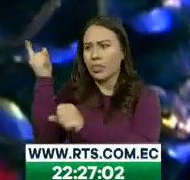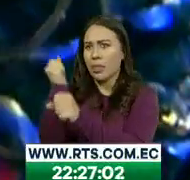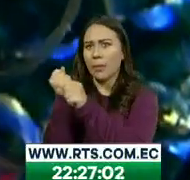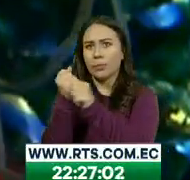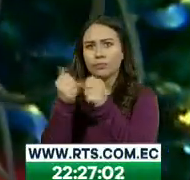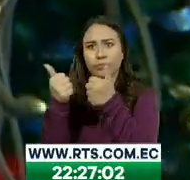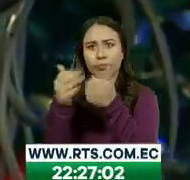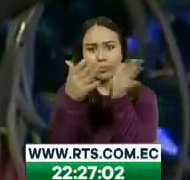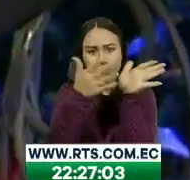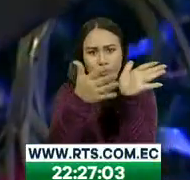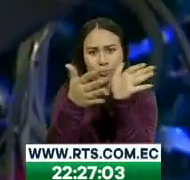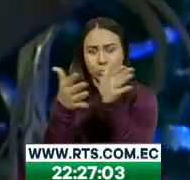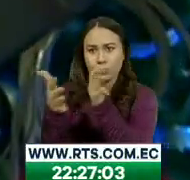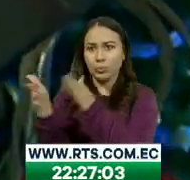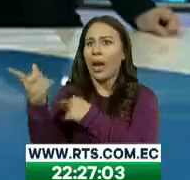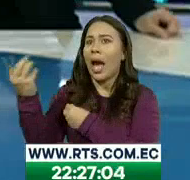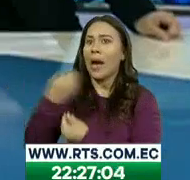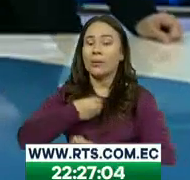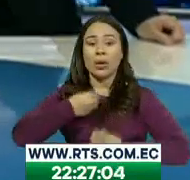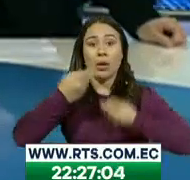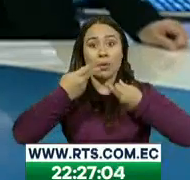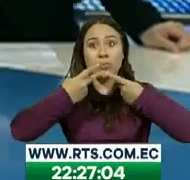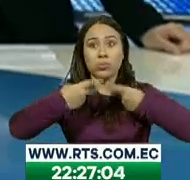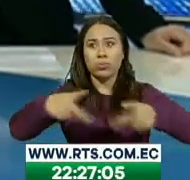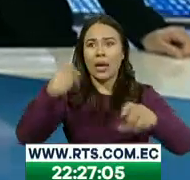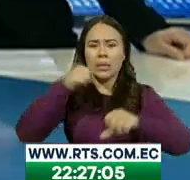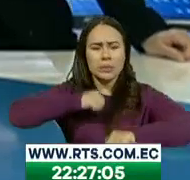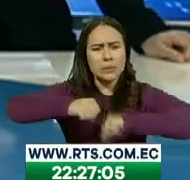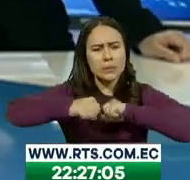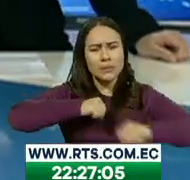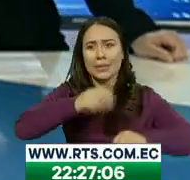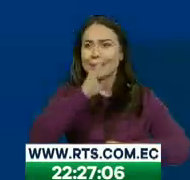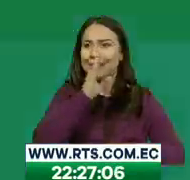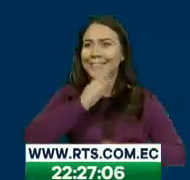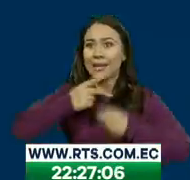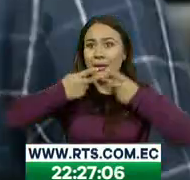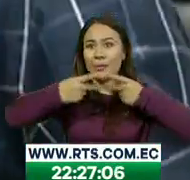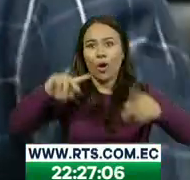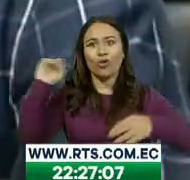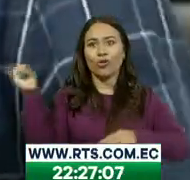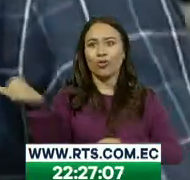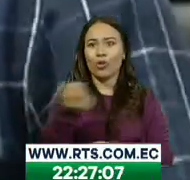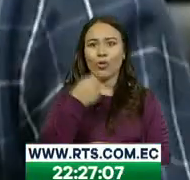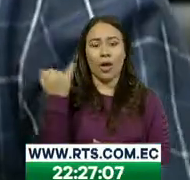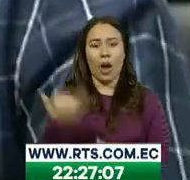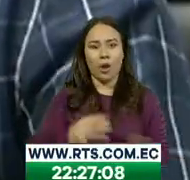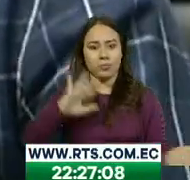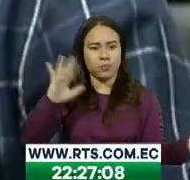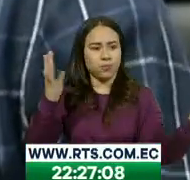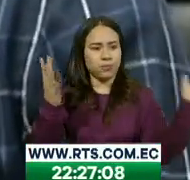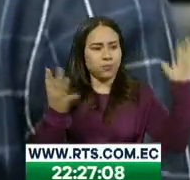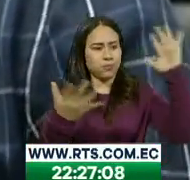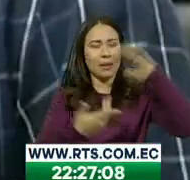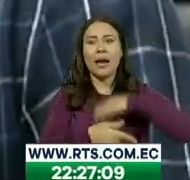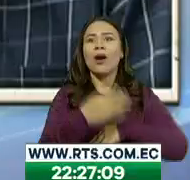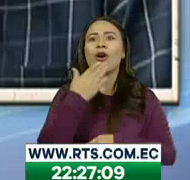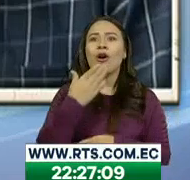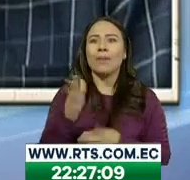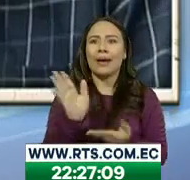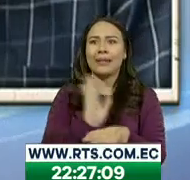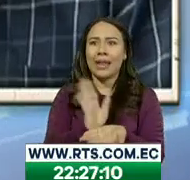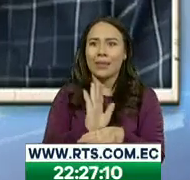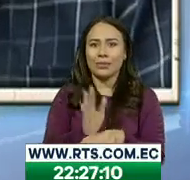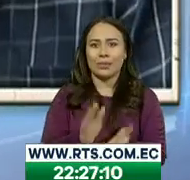cabalidad sus labores. Se transmiten los frutos del sacrificio con cobertura total. Y le hemos dado un giro a la forma como se ve televisión. Se